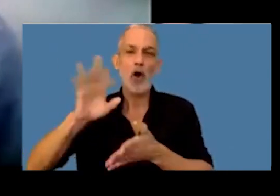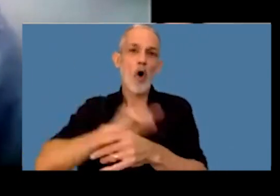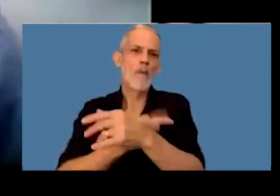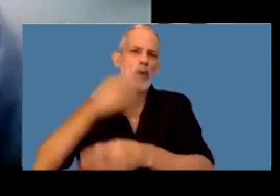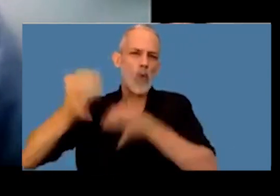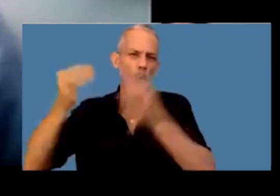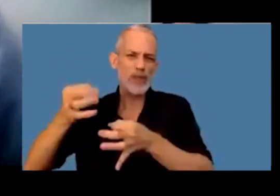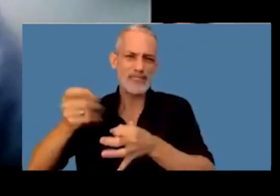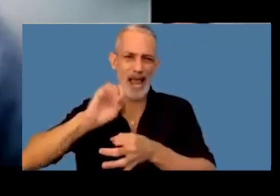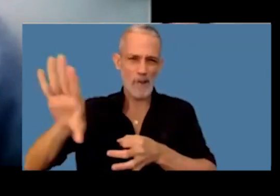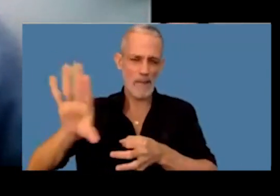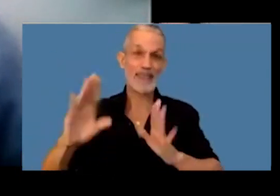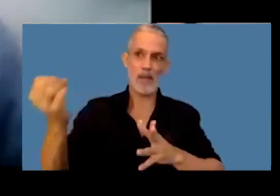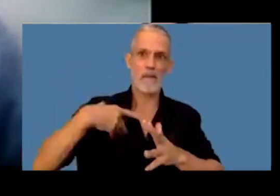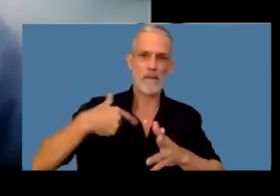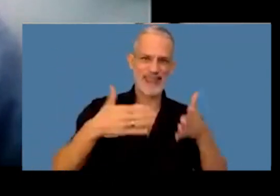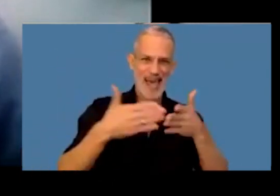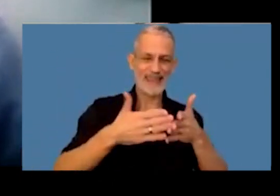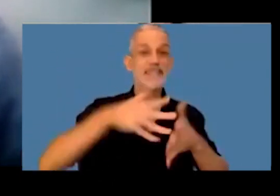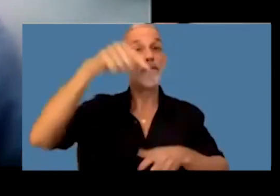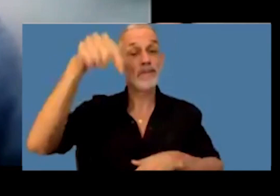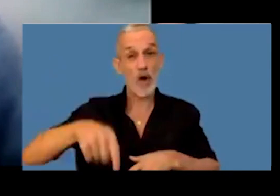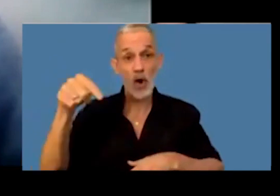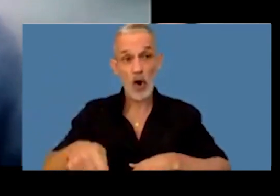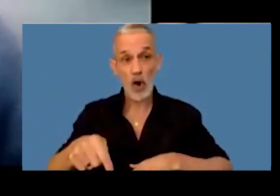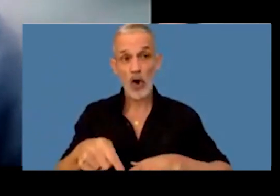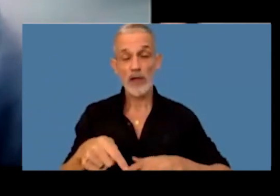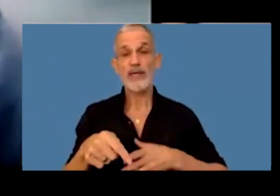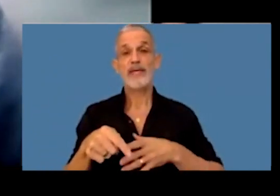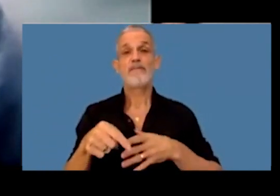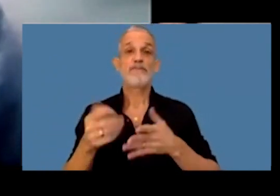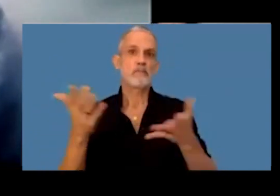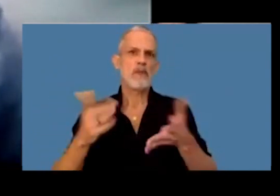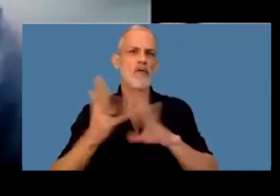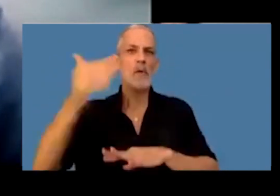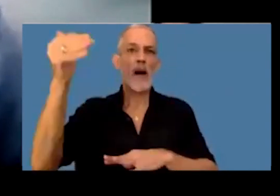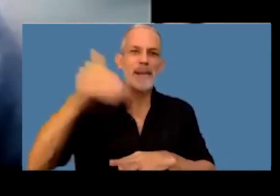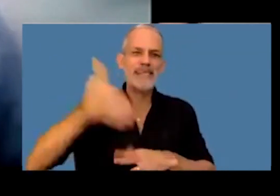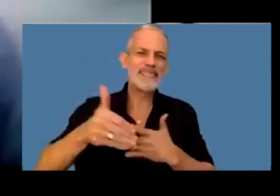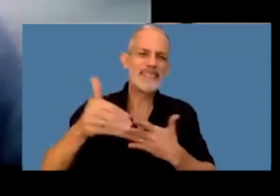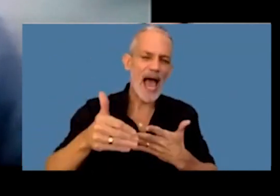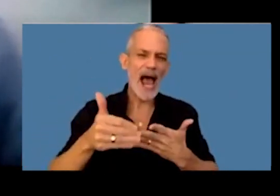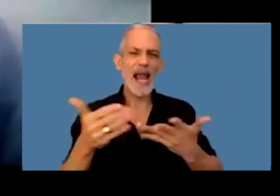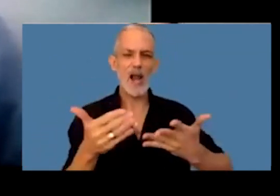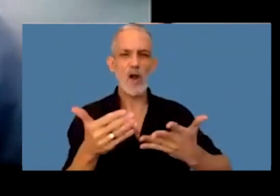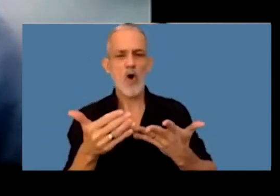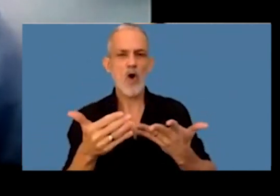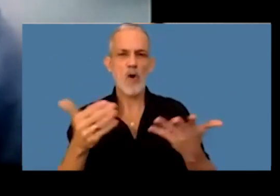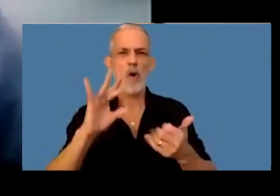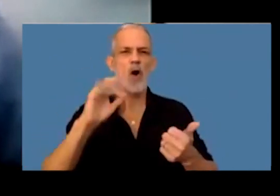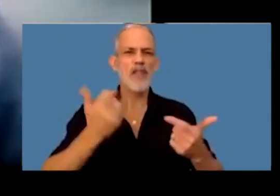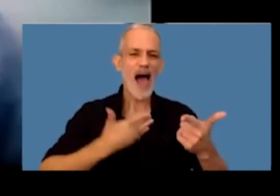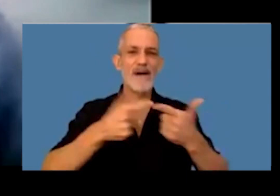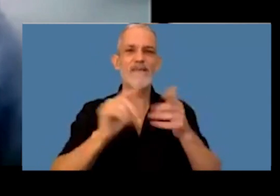caso. Hoy en día, como de forma presencial y a través de tanto por el AFO, por la DISPO en su